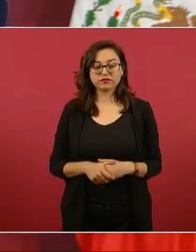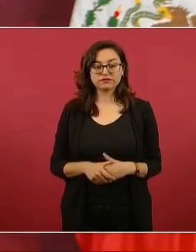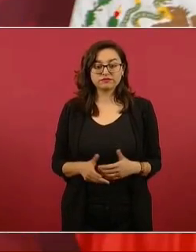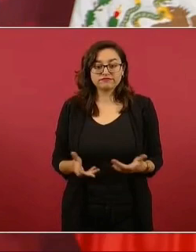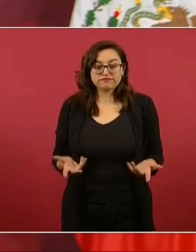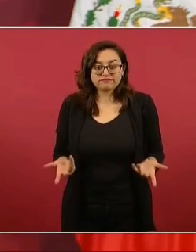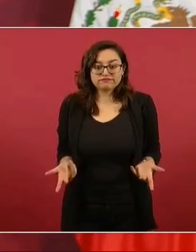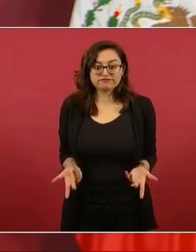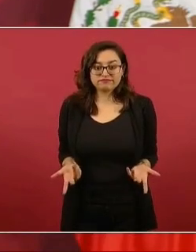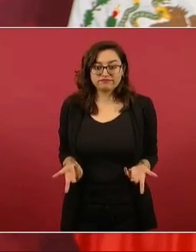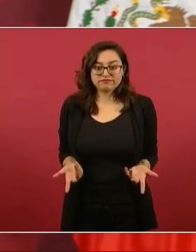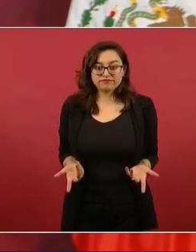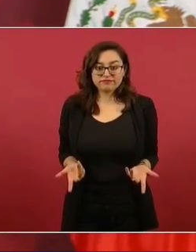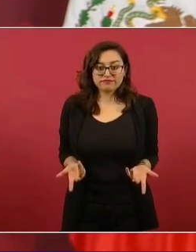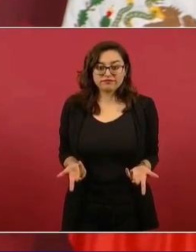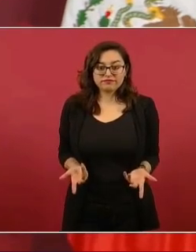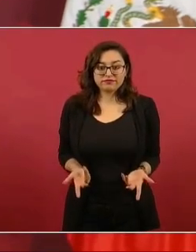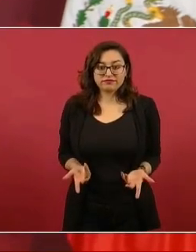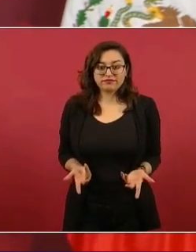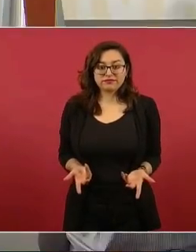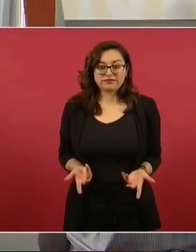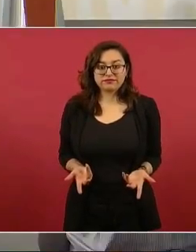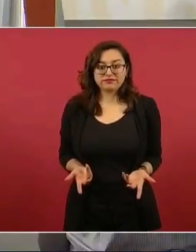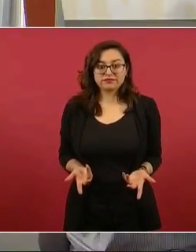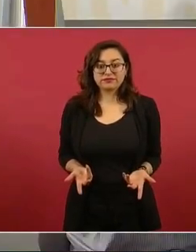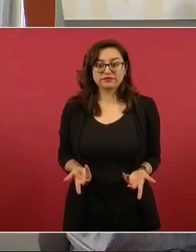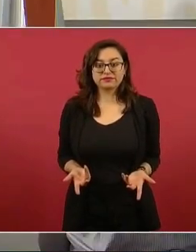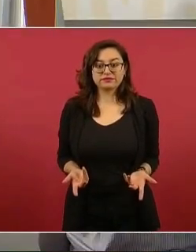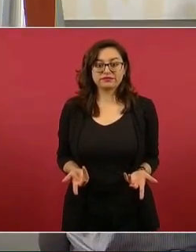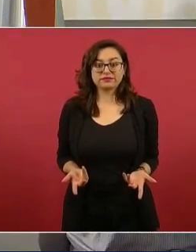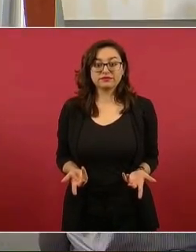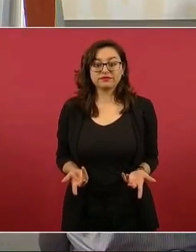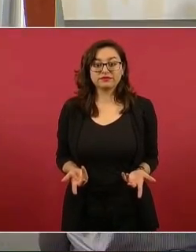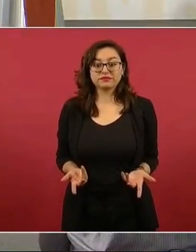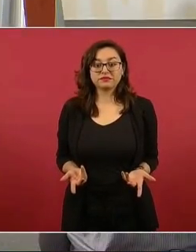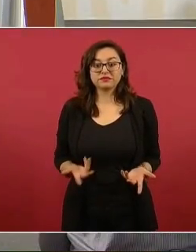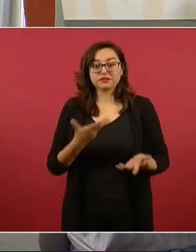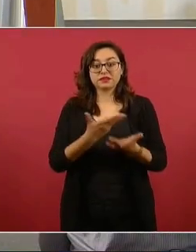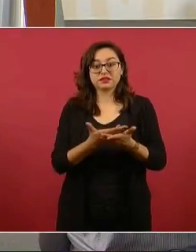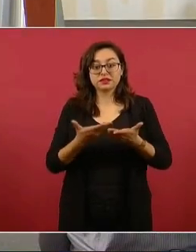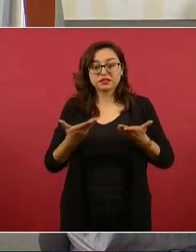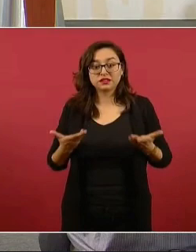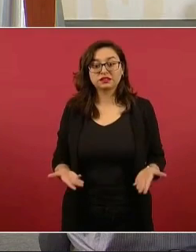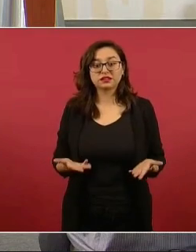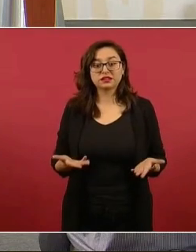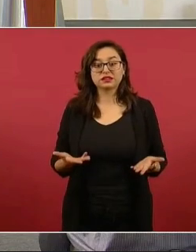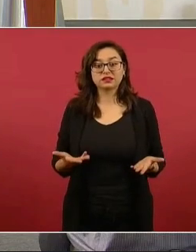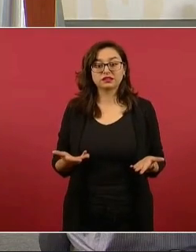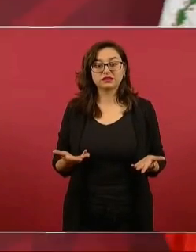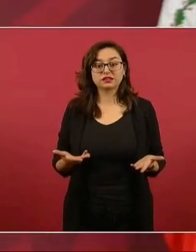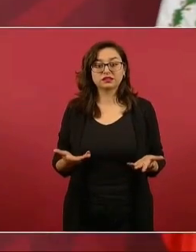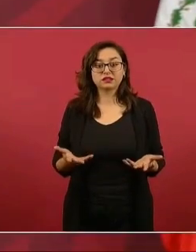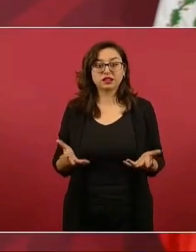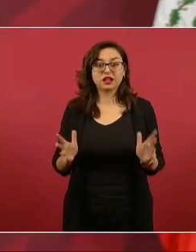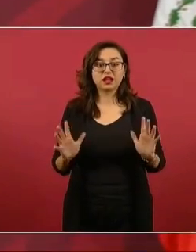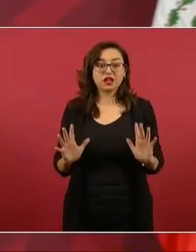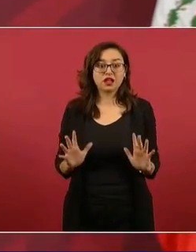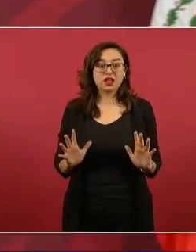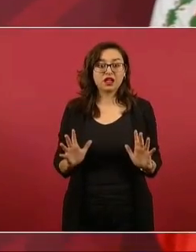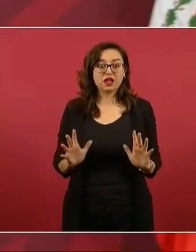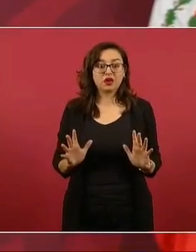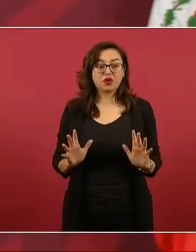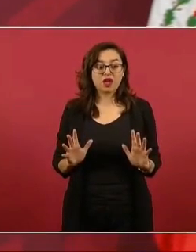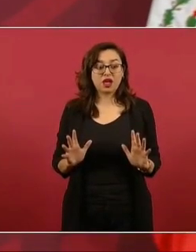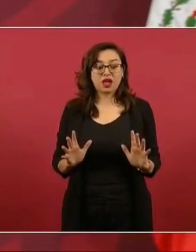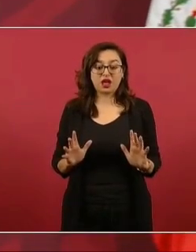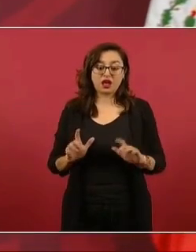Entonces, no dejarnos ahora apantallar con la mentira de